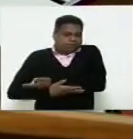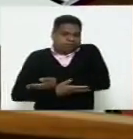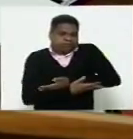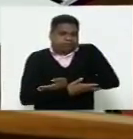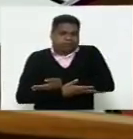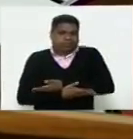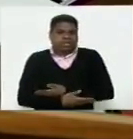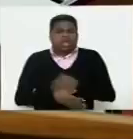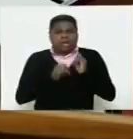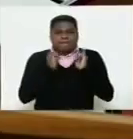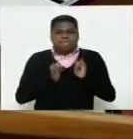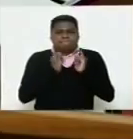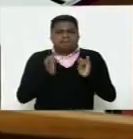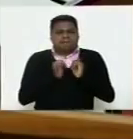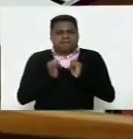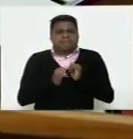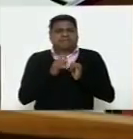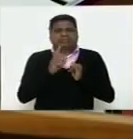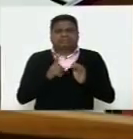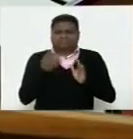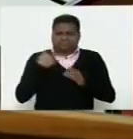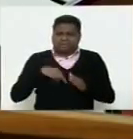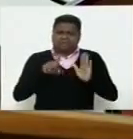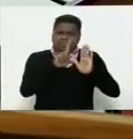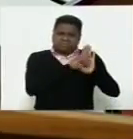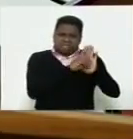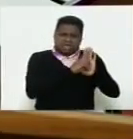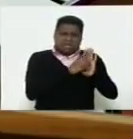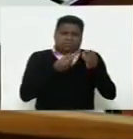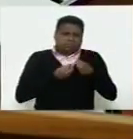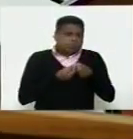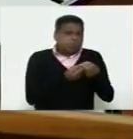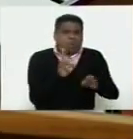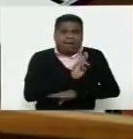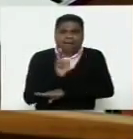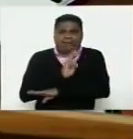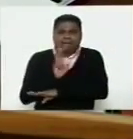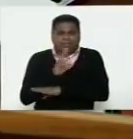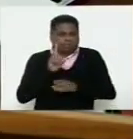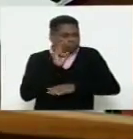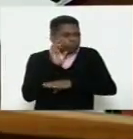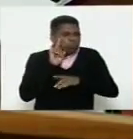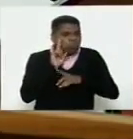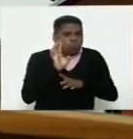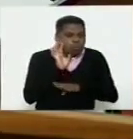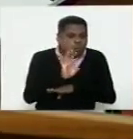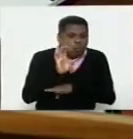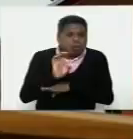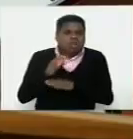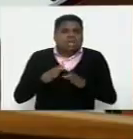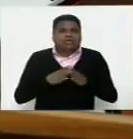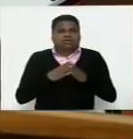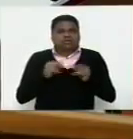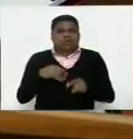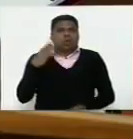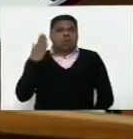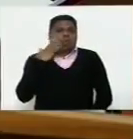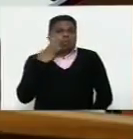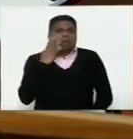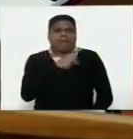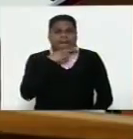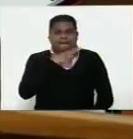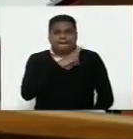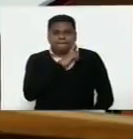recién nacidos o recién nacidas tienen derecho al acompañamiento inmediato y continuado de la madre y del padre durante el nacimiento